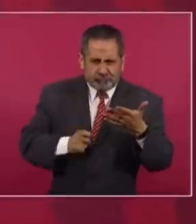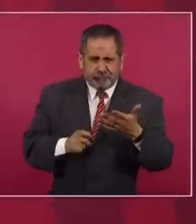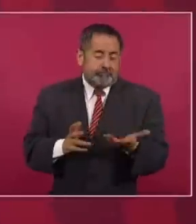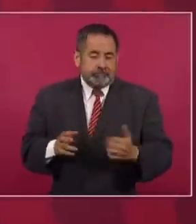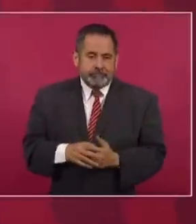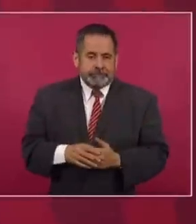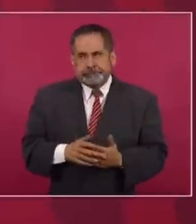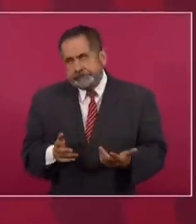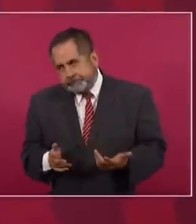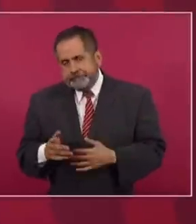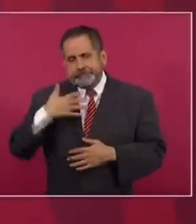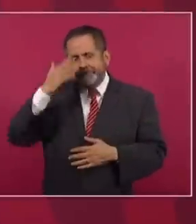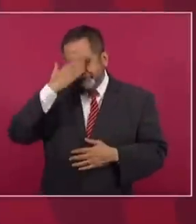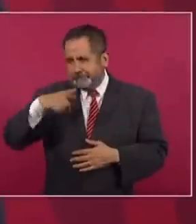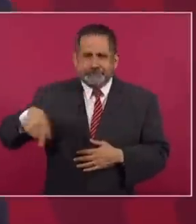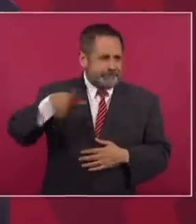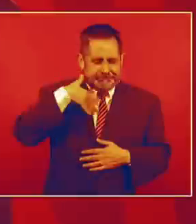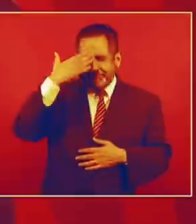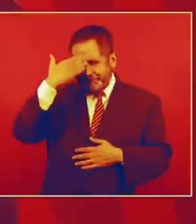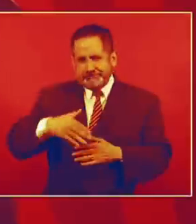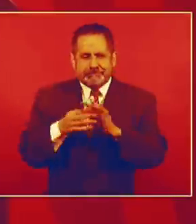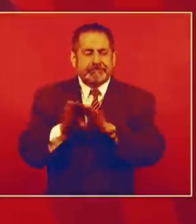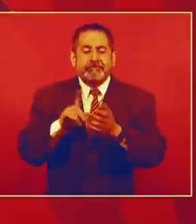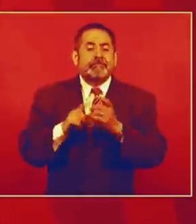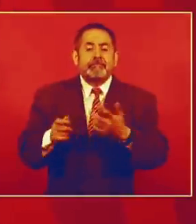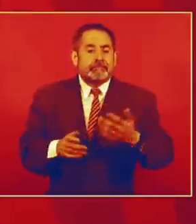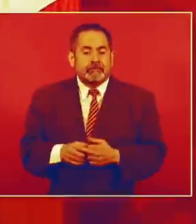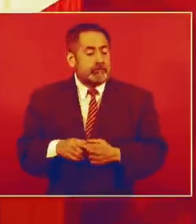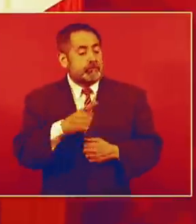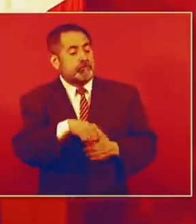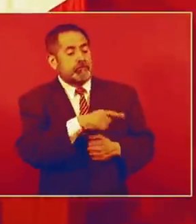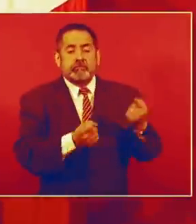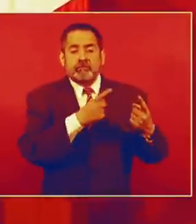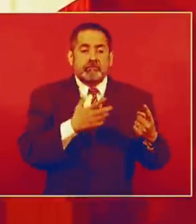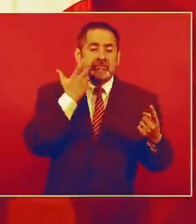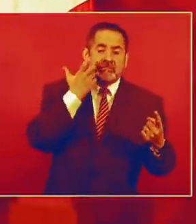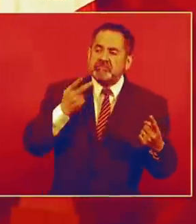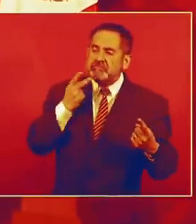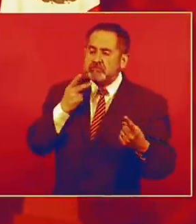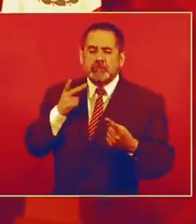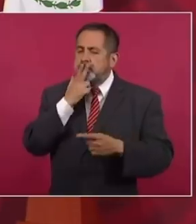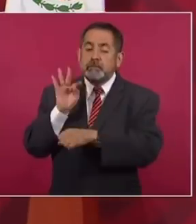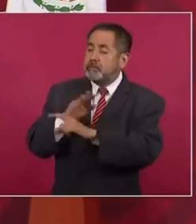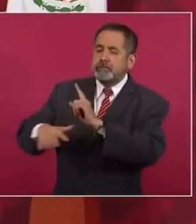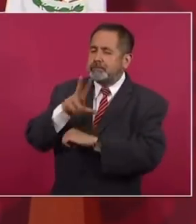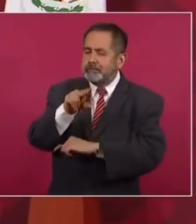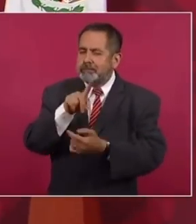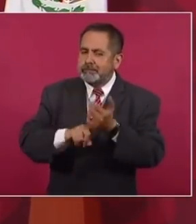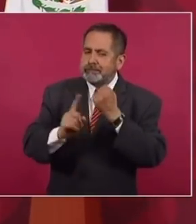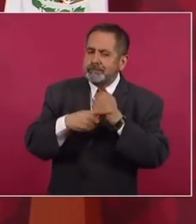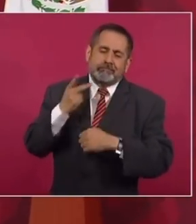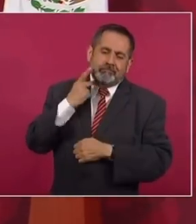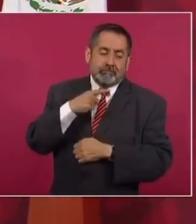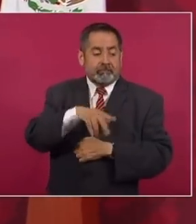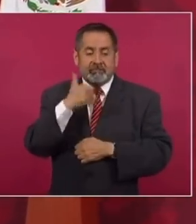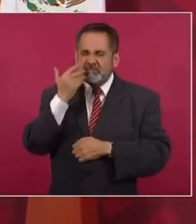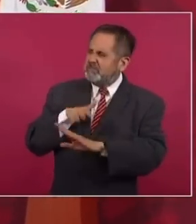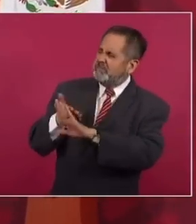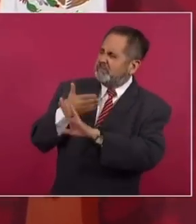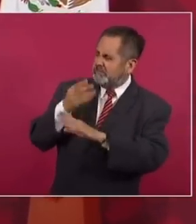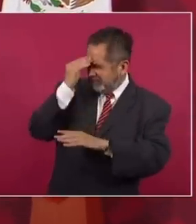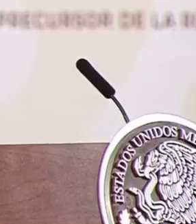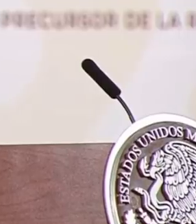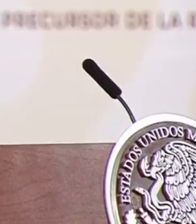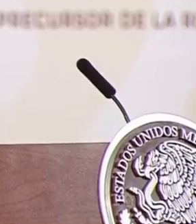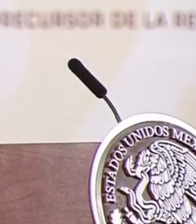lo que ya es de dominio público. Hay, con propósitos políticos, no ambientalistas, una campaña en